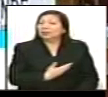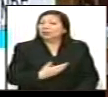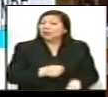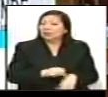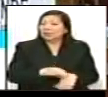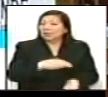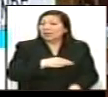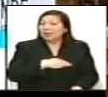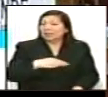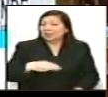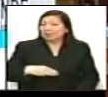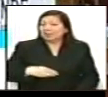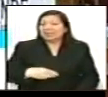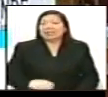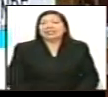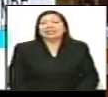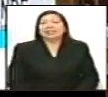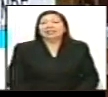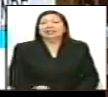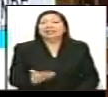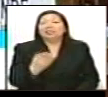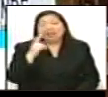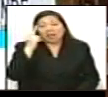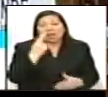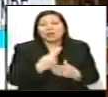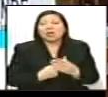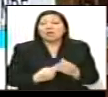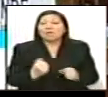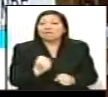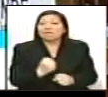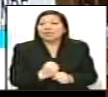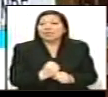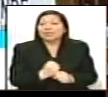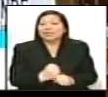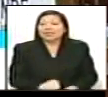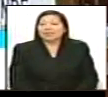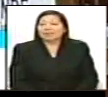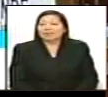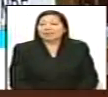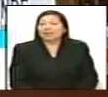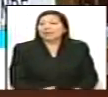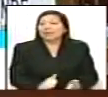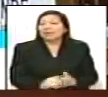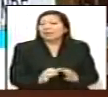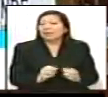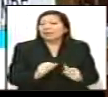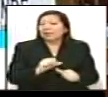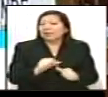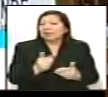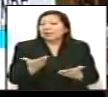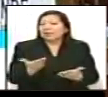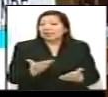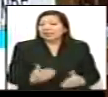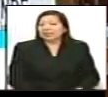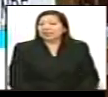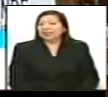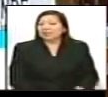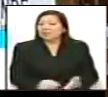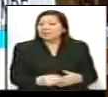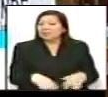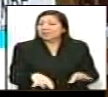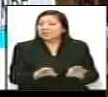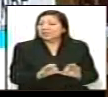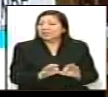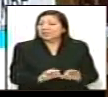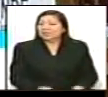Consejo de Ministros a la hora de solicitar la confianza, es que estableció que en realidad el núcleo duro, la esencia de la